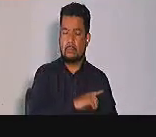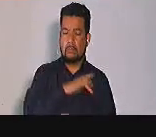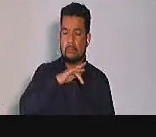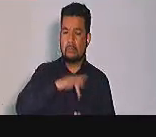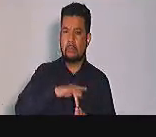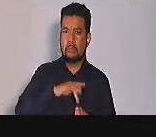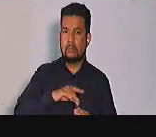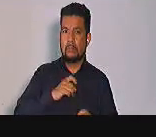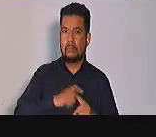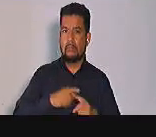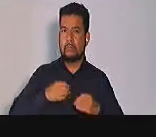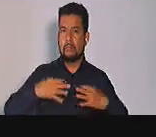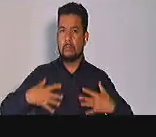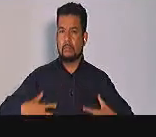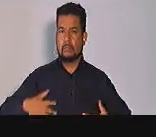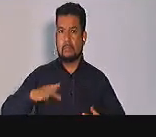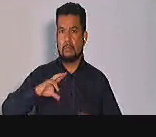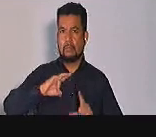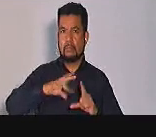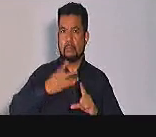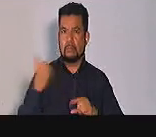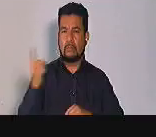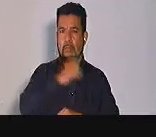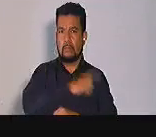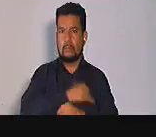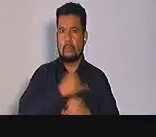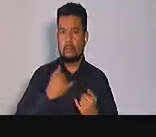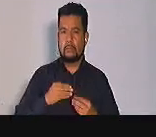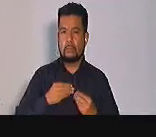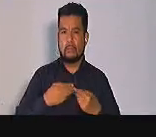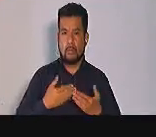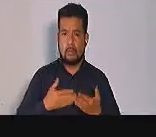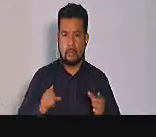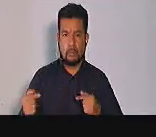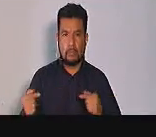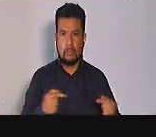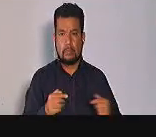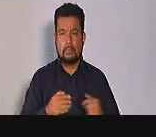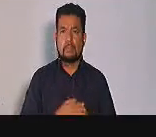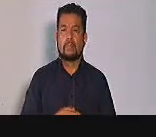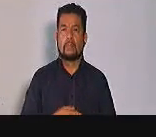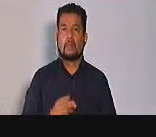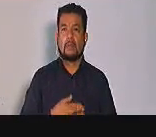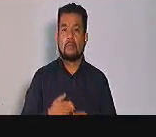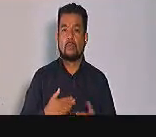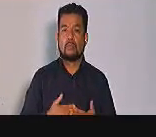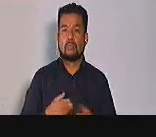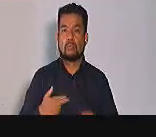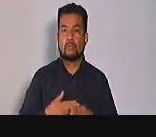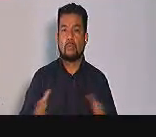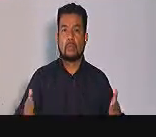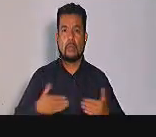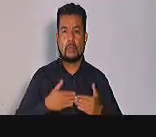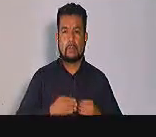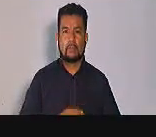sesión extraordinaria no presencial el día de hoy. Abro la discusión, anuncio que se va a